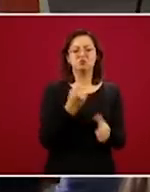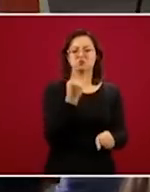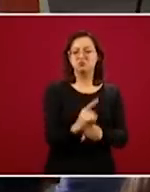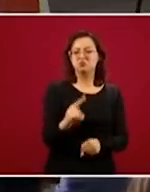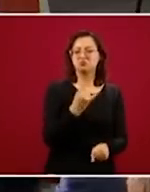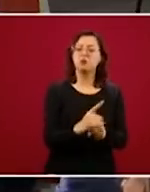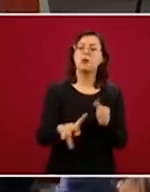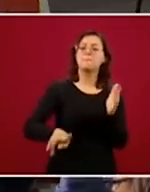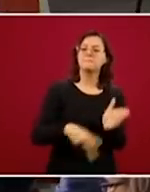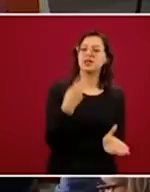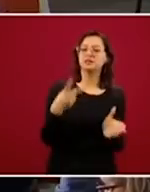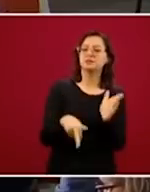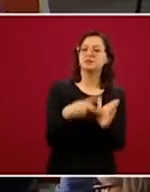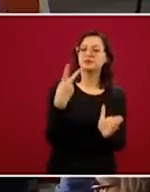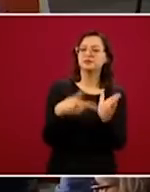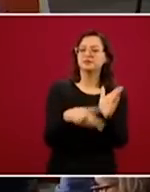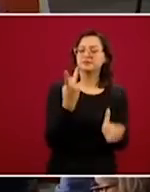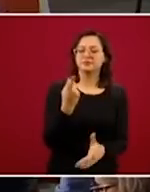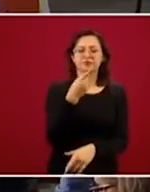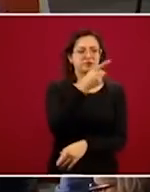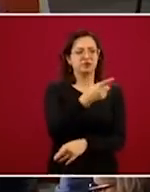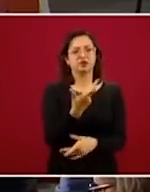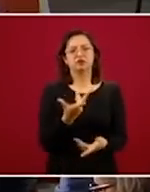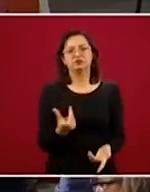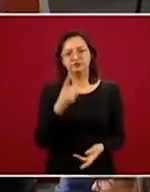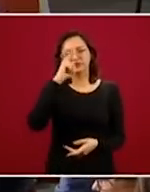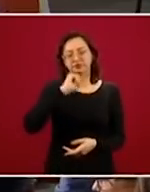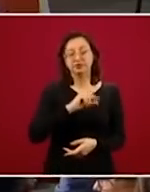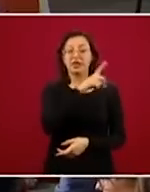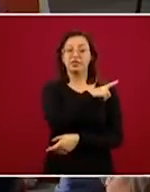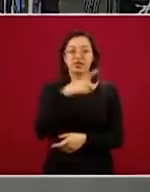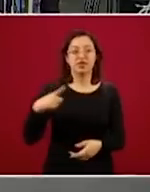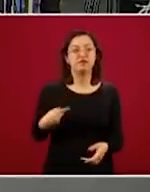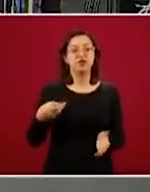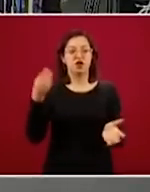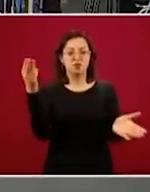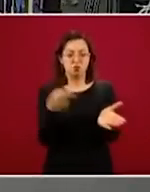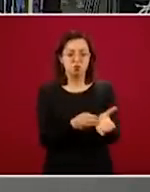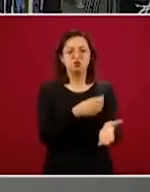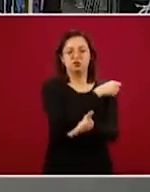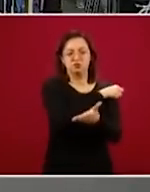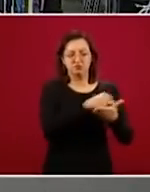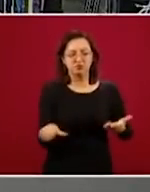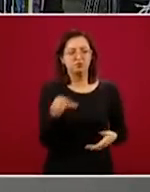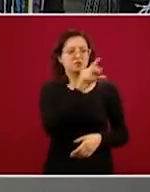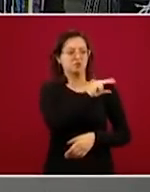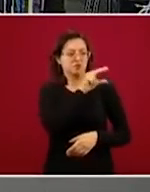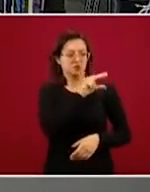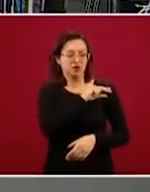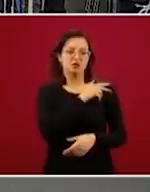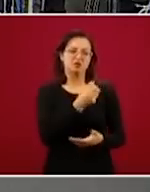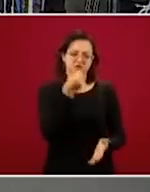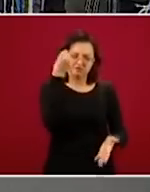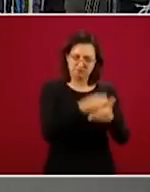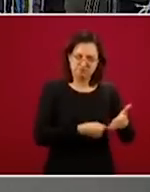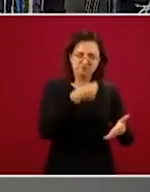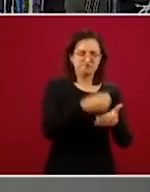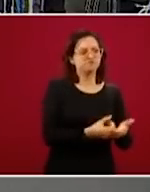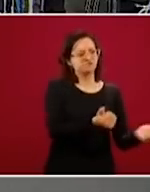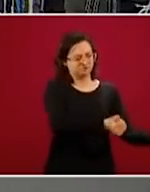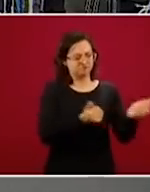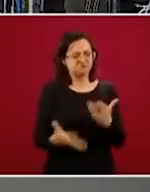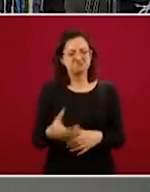repetidamente con sus obligaciones y debió ser sancionado y el proveedor privado y se le vieron existir